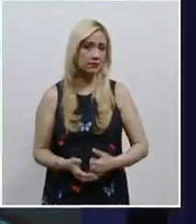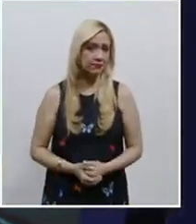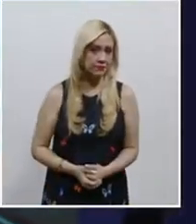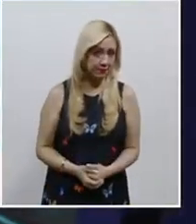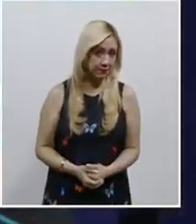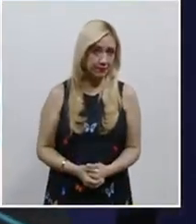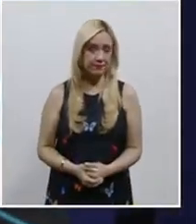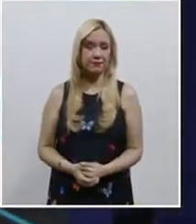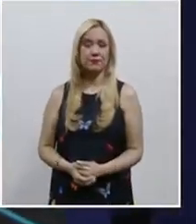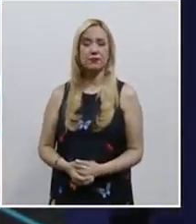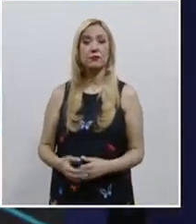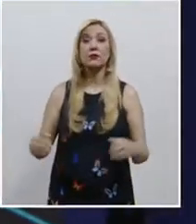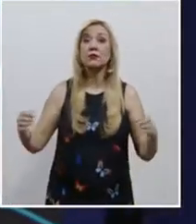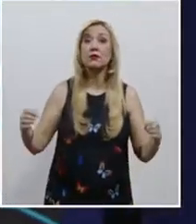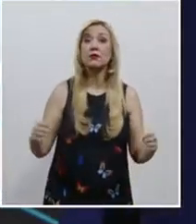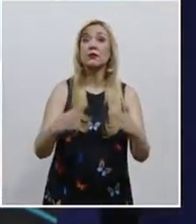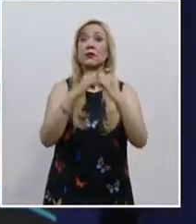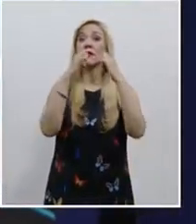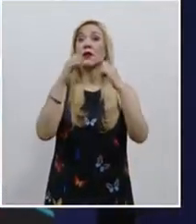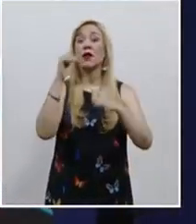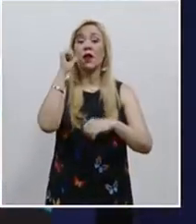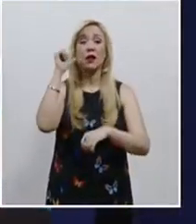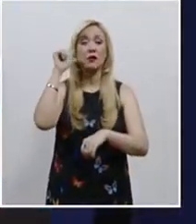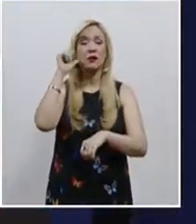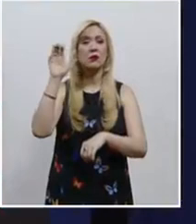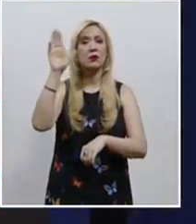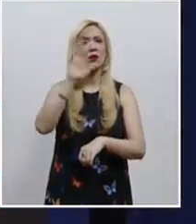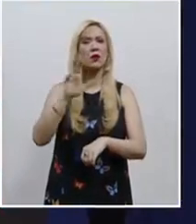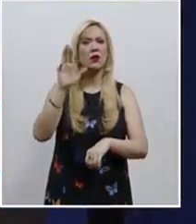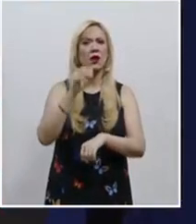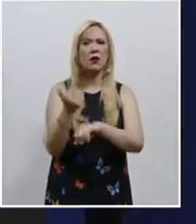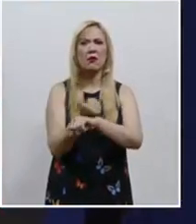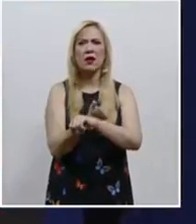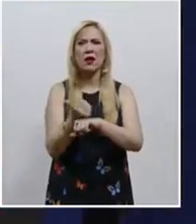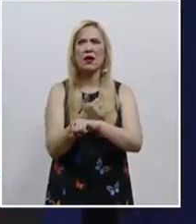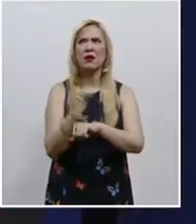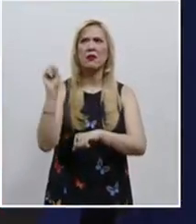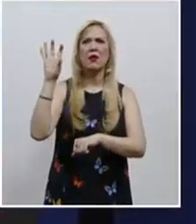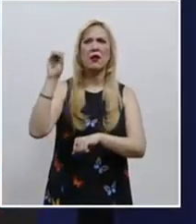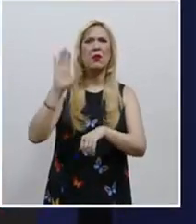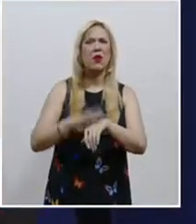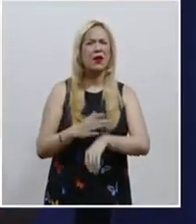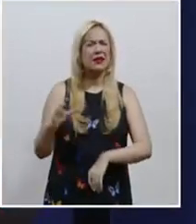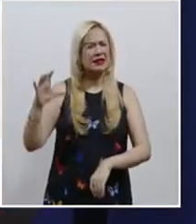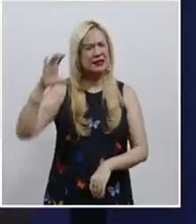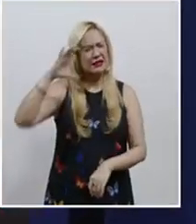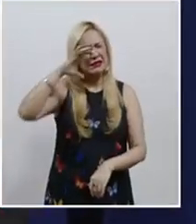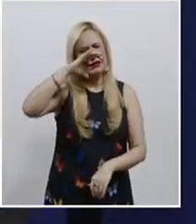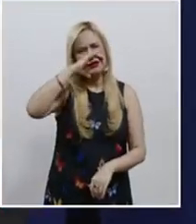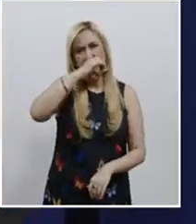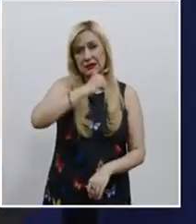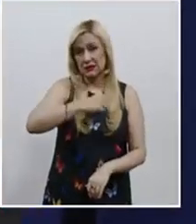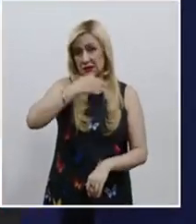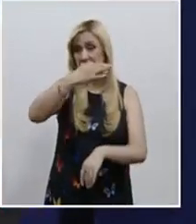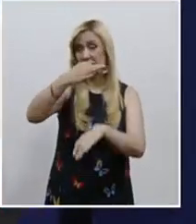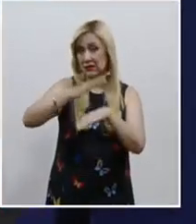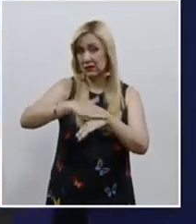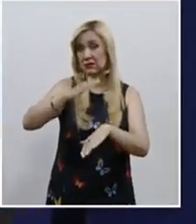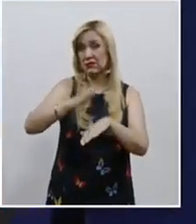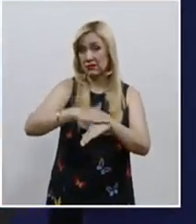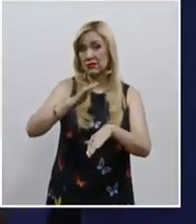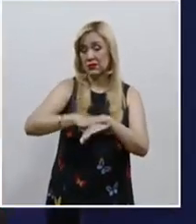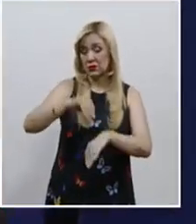Autoridades emitieron alerta amarilla este miércoles por las altas olas de calor que vamos a tener. Vamos a una pausa y continuamos con más en